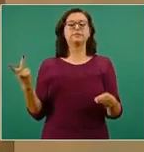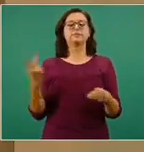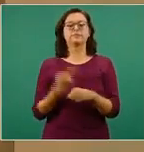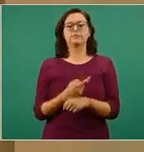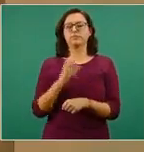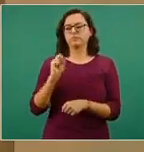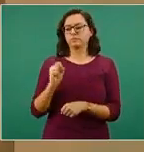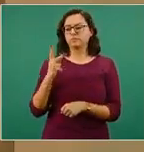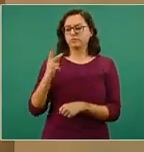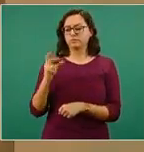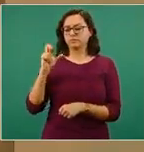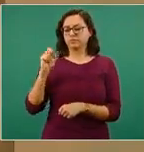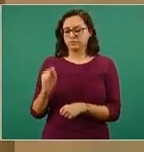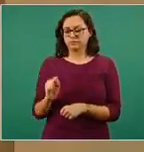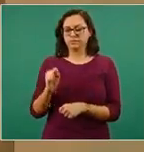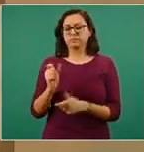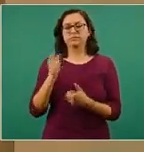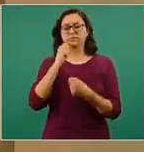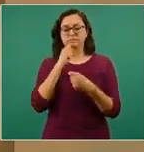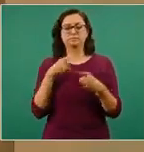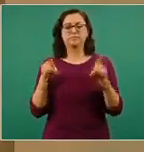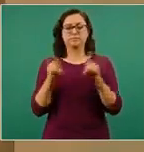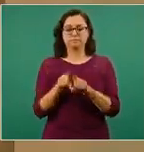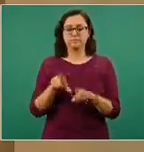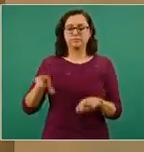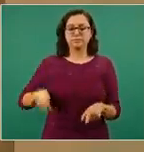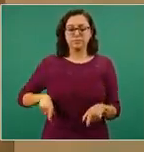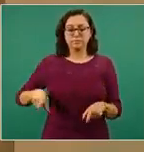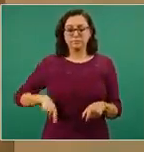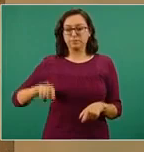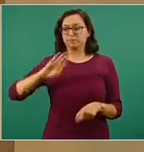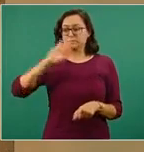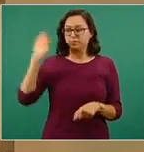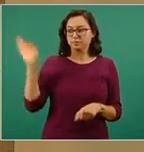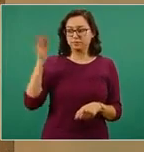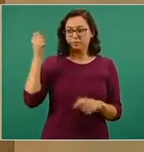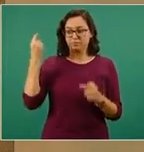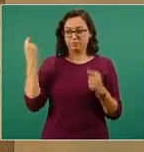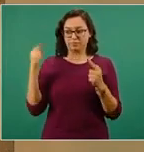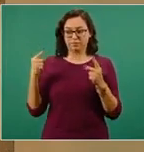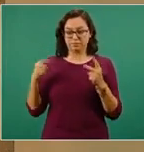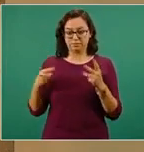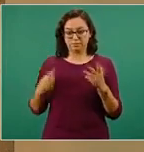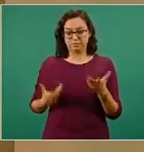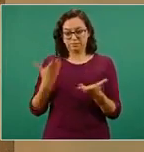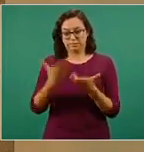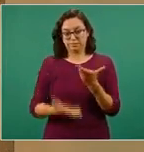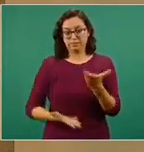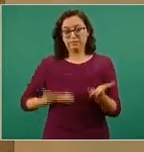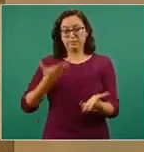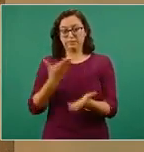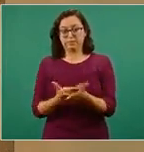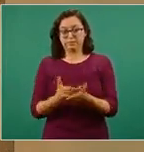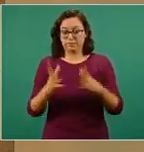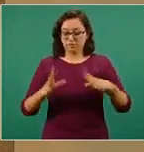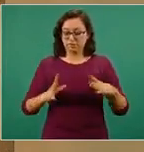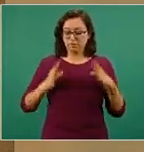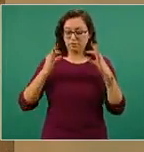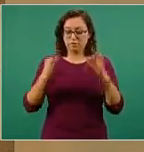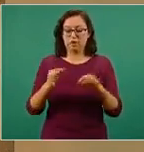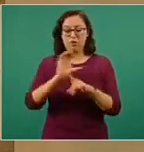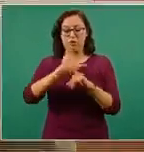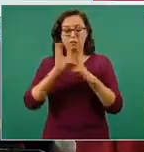Salud, los lineamientos que emanan de la Federación. Nos dimos a la tarea de formar el Comité de Seguridad en Salud,